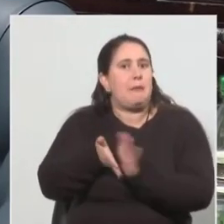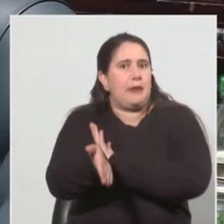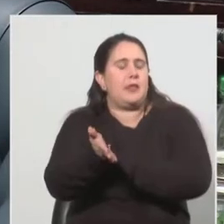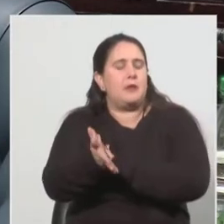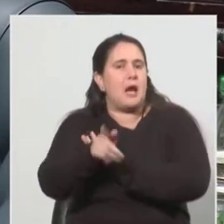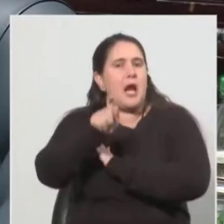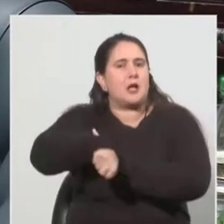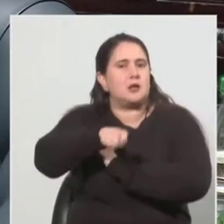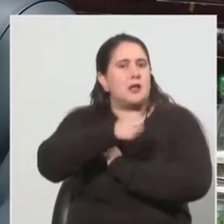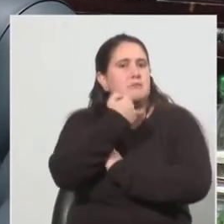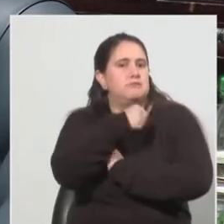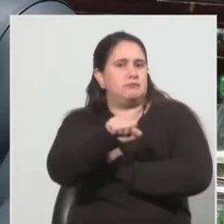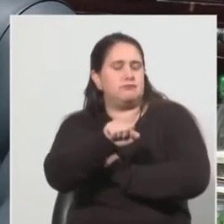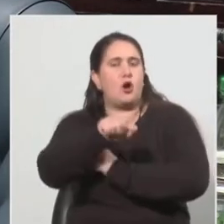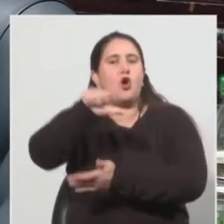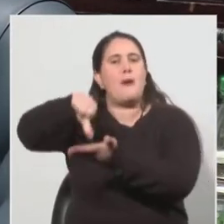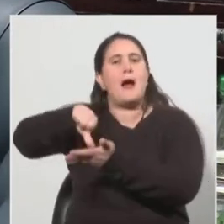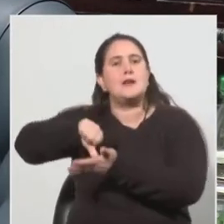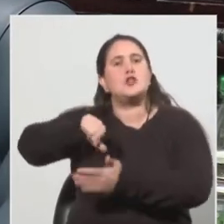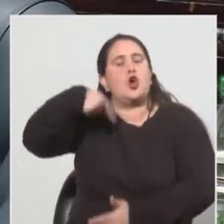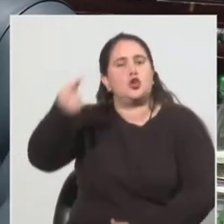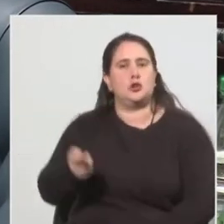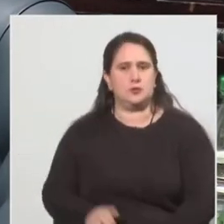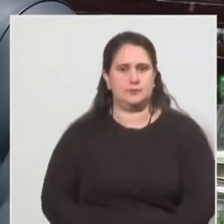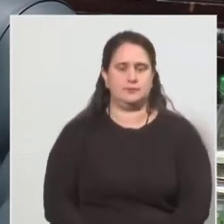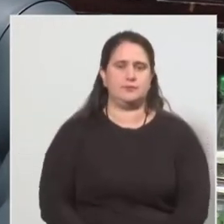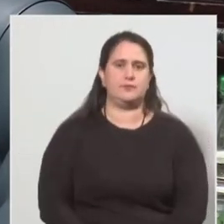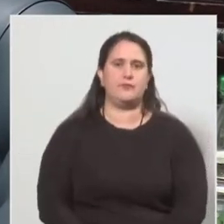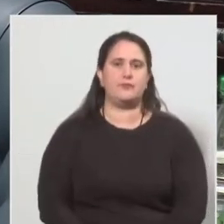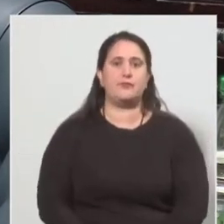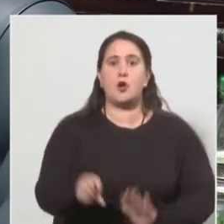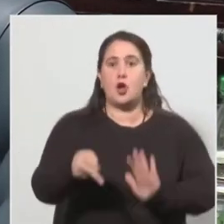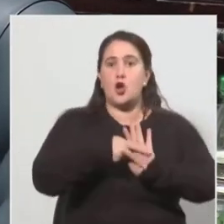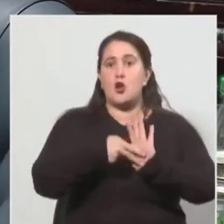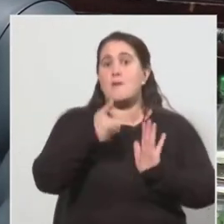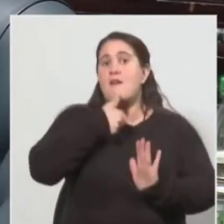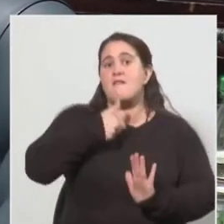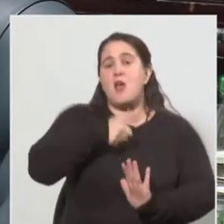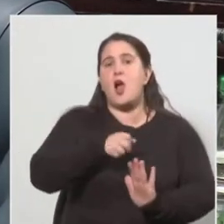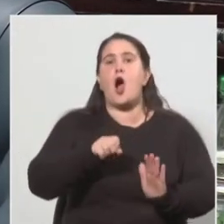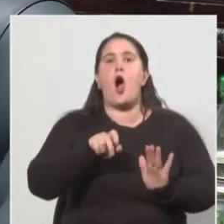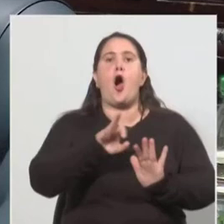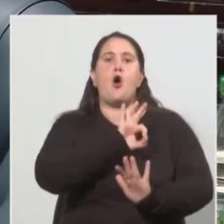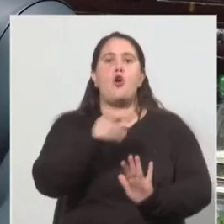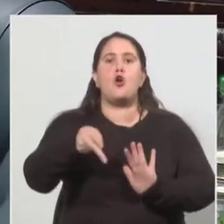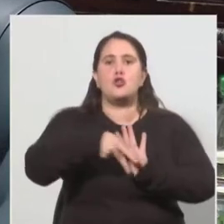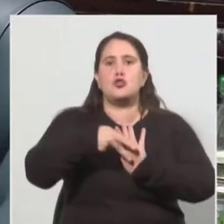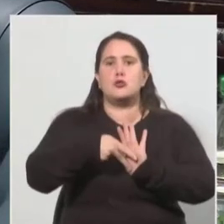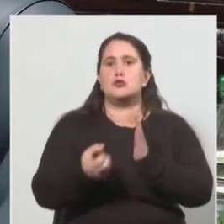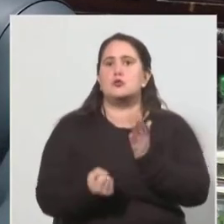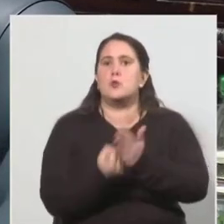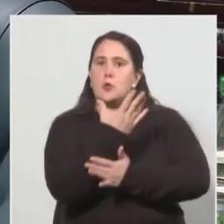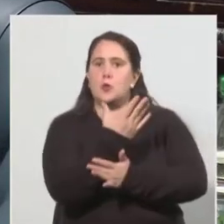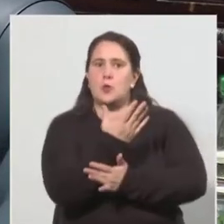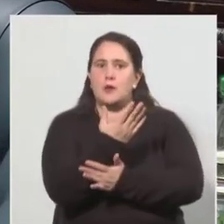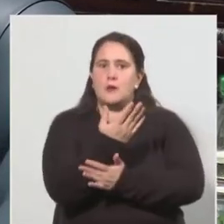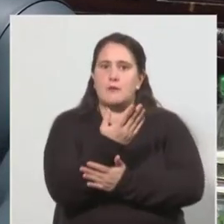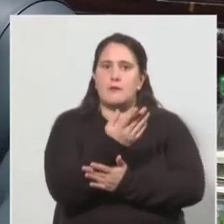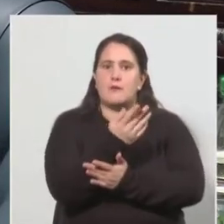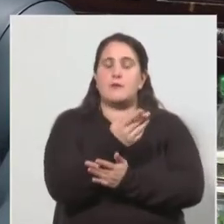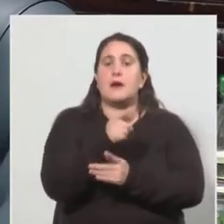la justicia de terceros países. No hay norma vieja ni norma nueva que vuelva